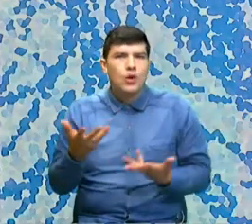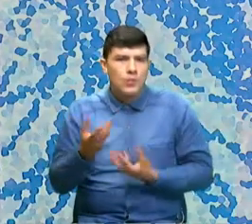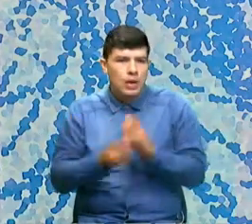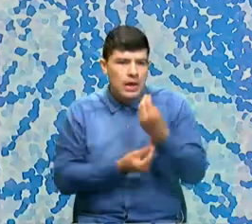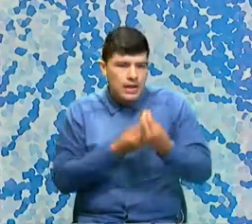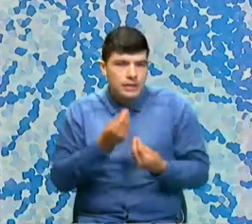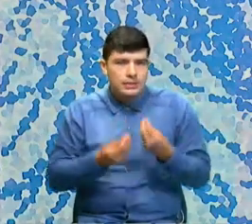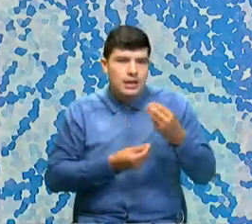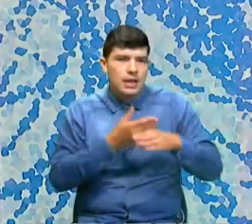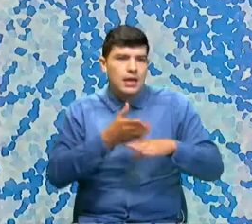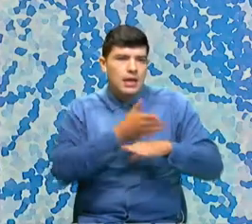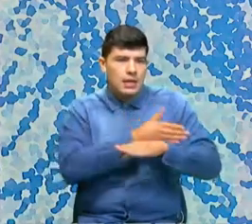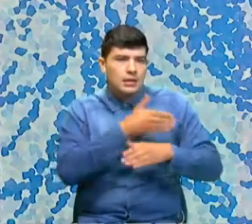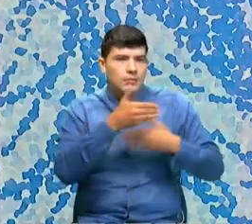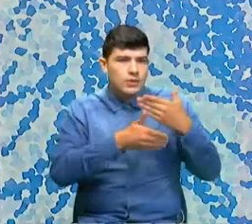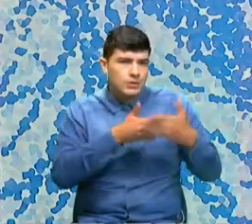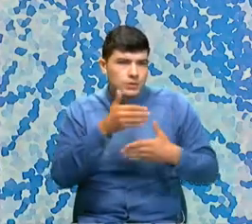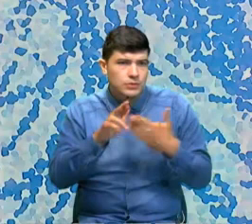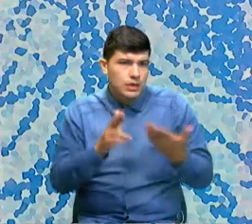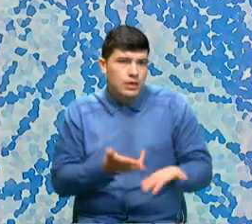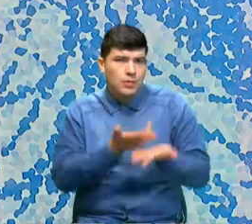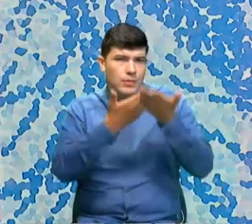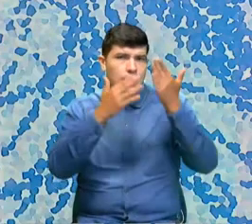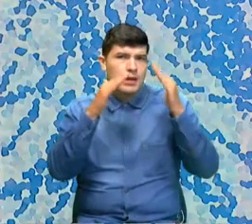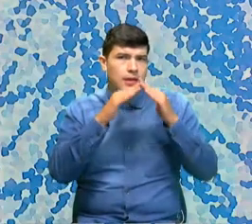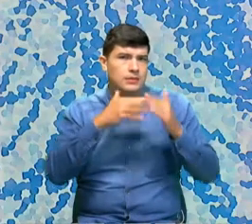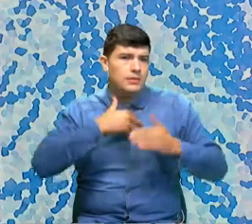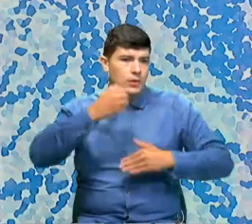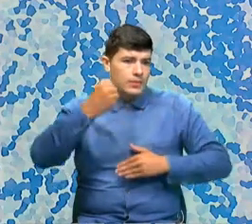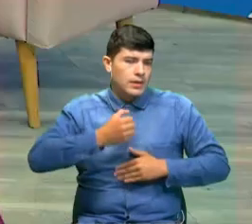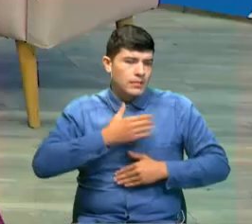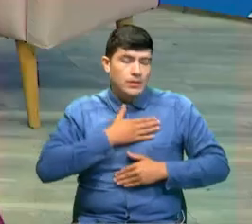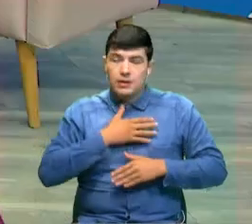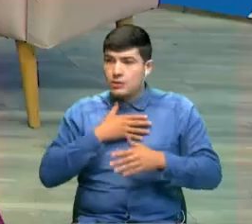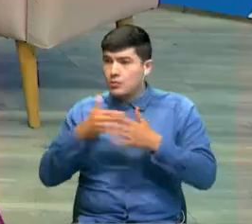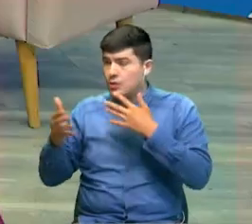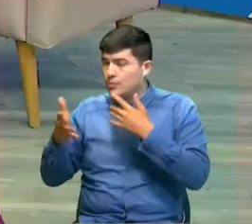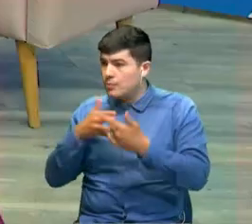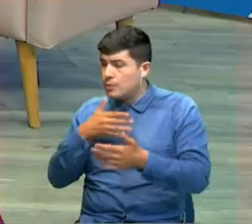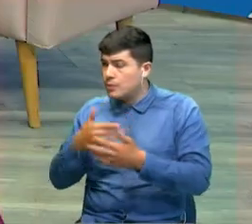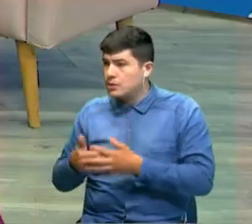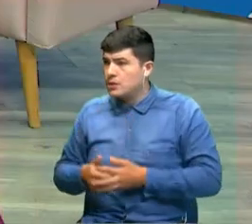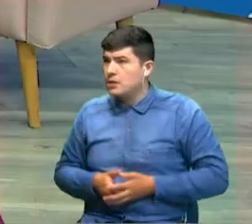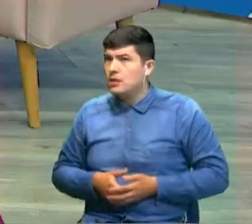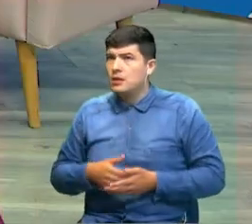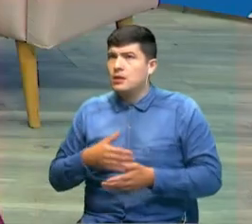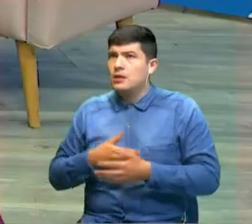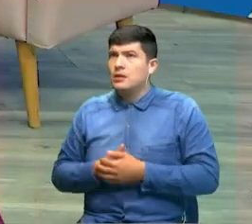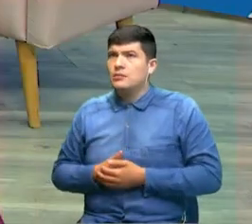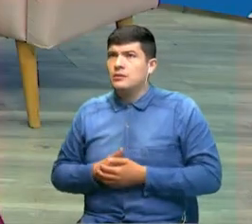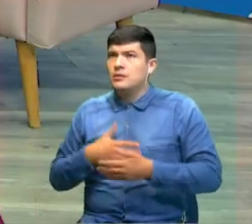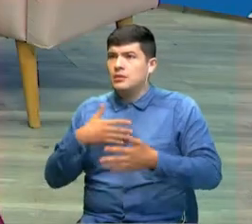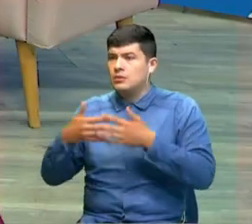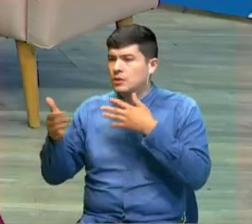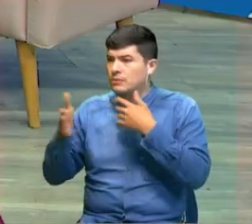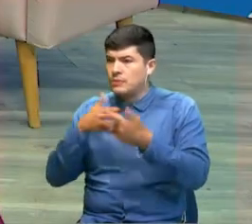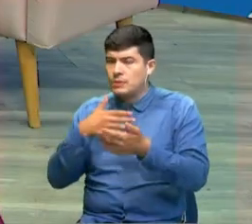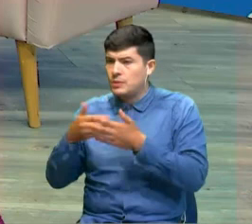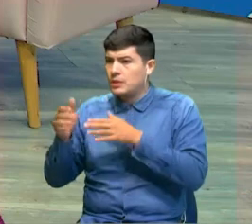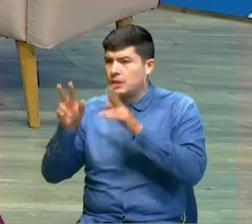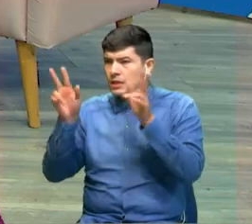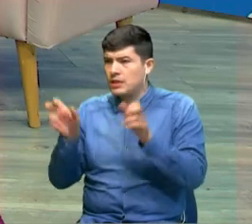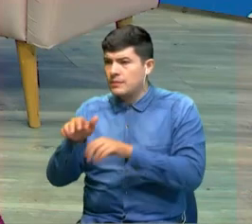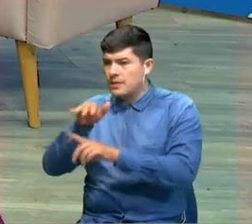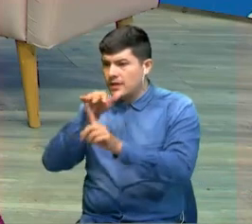de un proceso de restitución de inmueble. No importa el tema de la afectación del